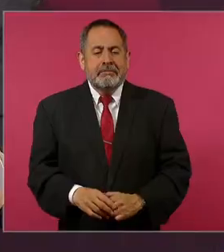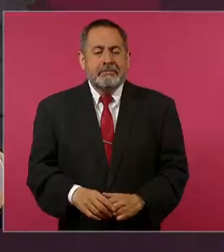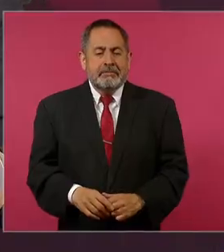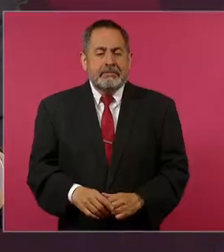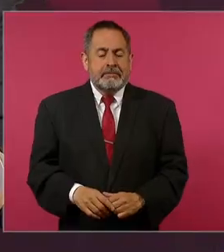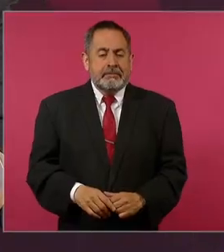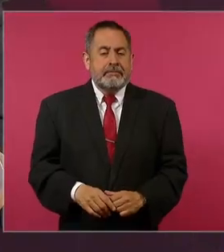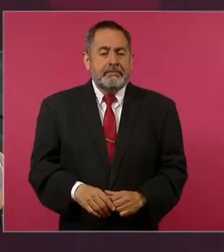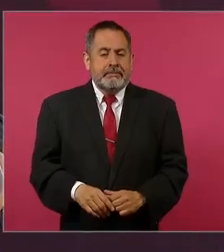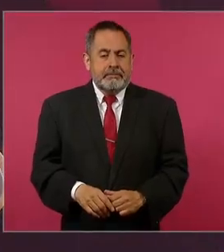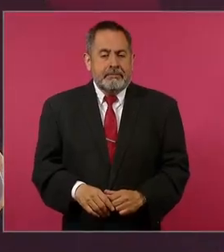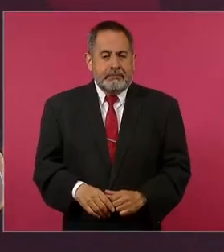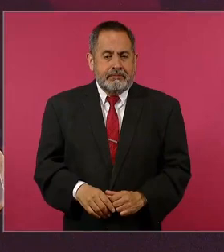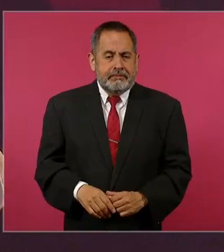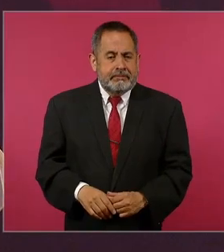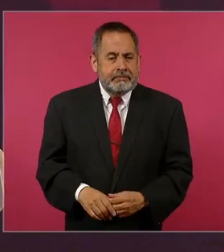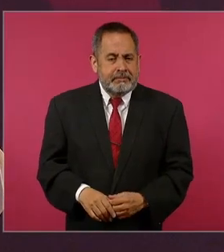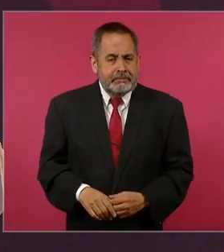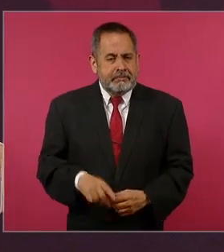Además,